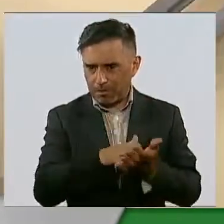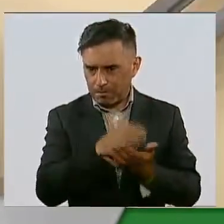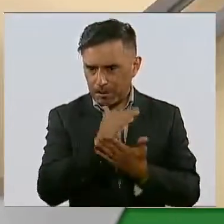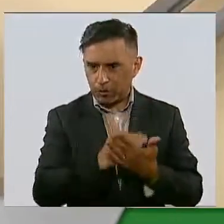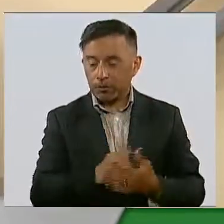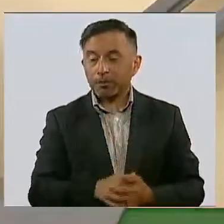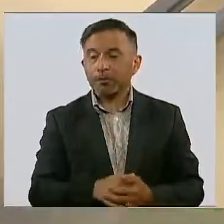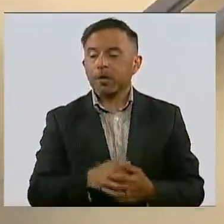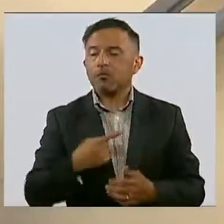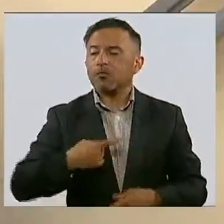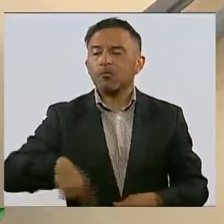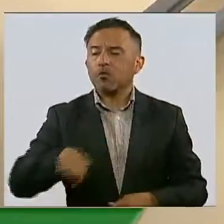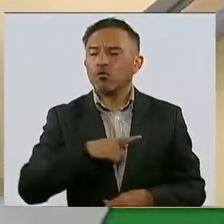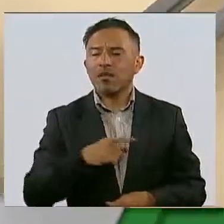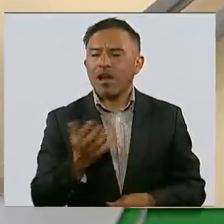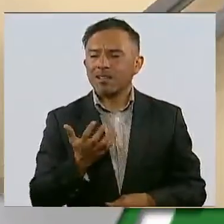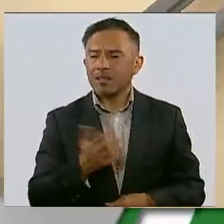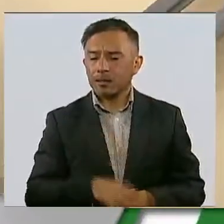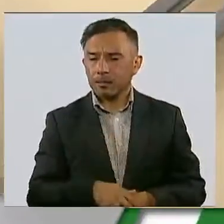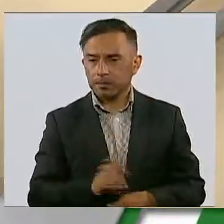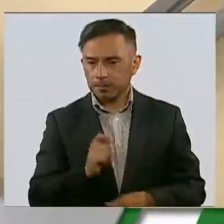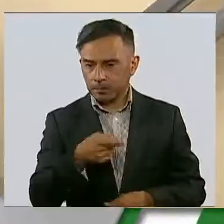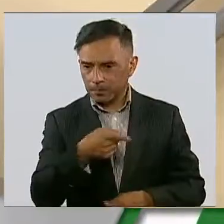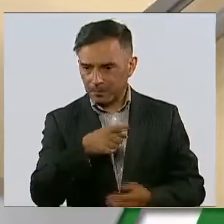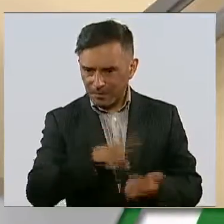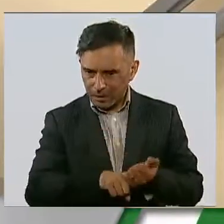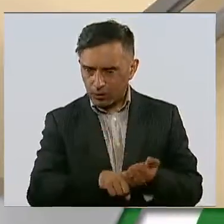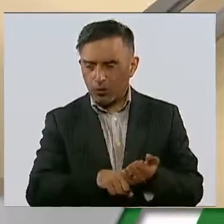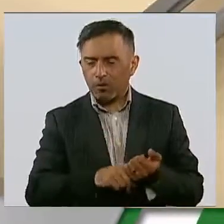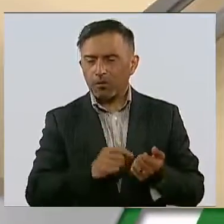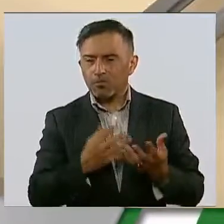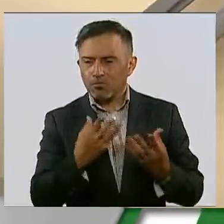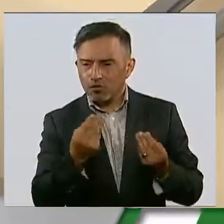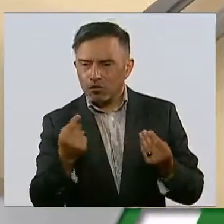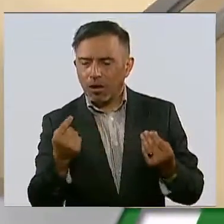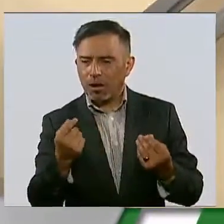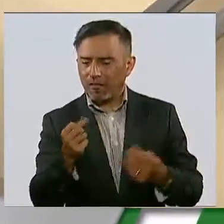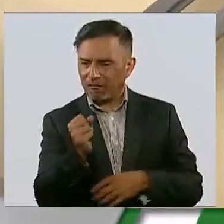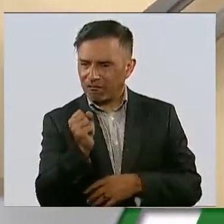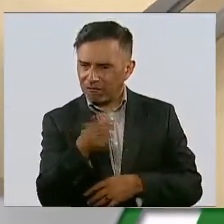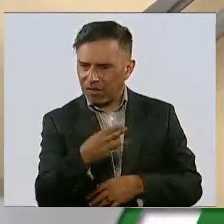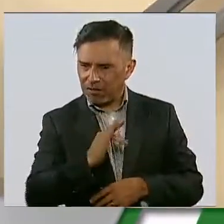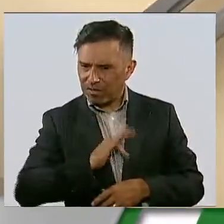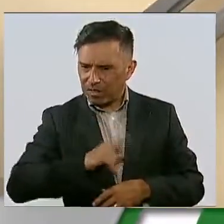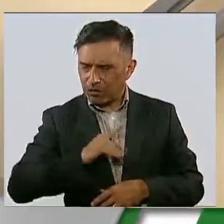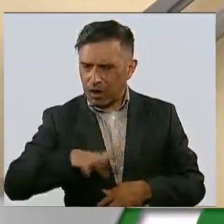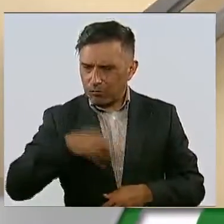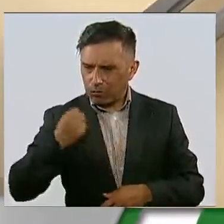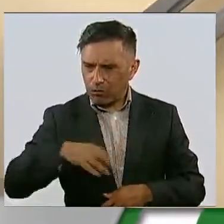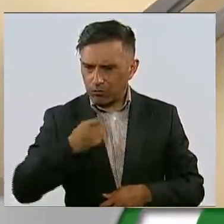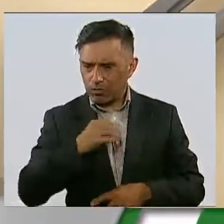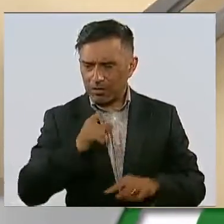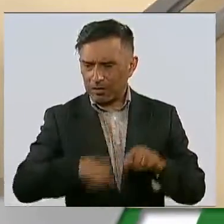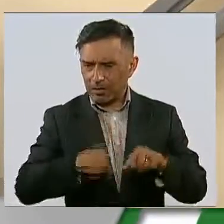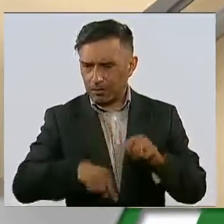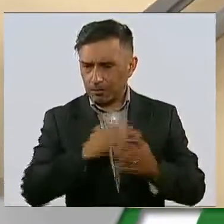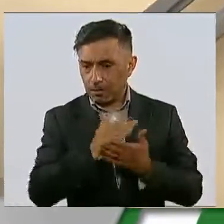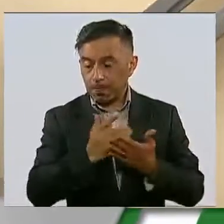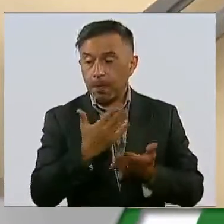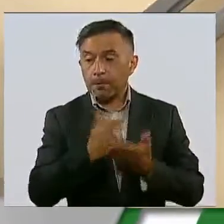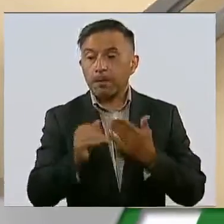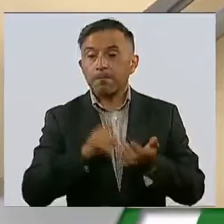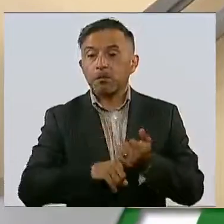¿Qué es lo que vamos a hacer? Quitar todos esos excesos y privilegios. Y que se quede realmente el personal que se